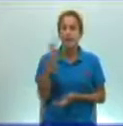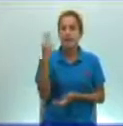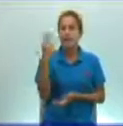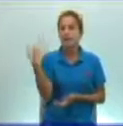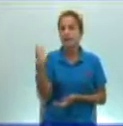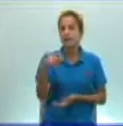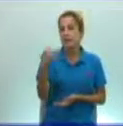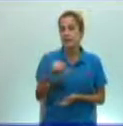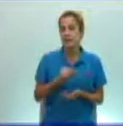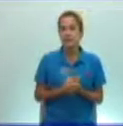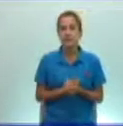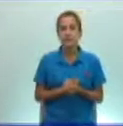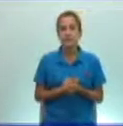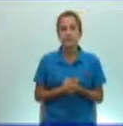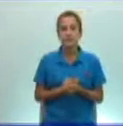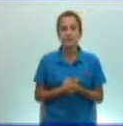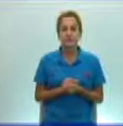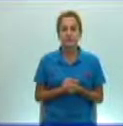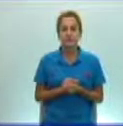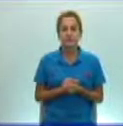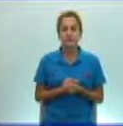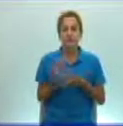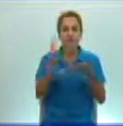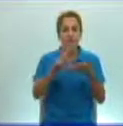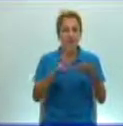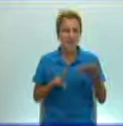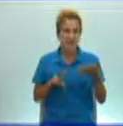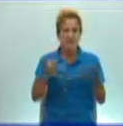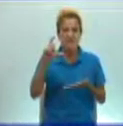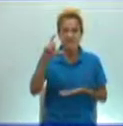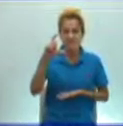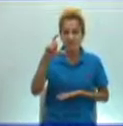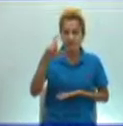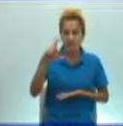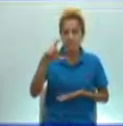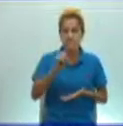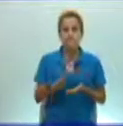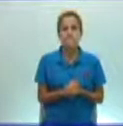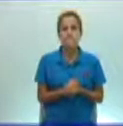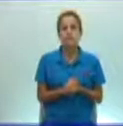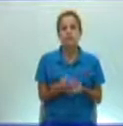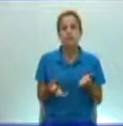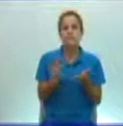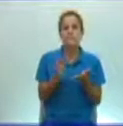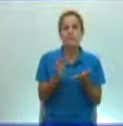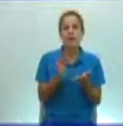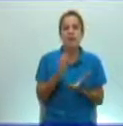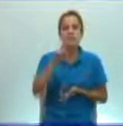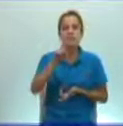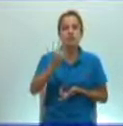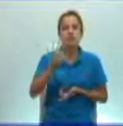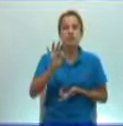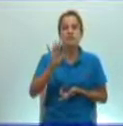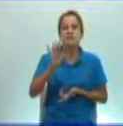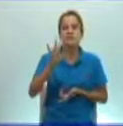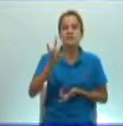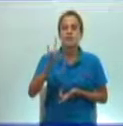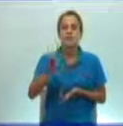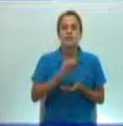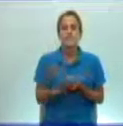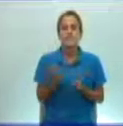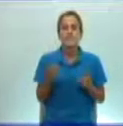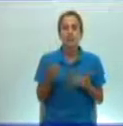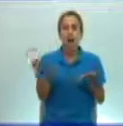actividad les orientaba leer el fragmento del cuento que aparece en la página